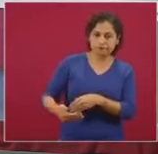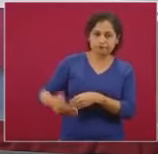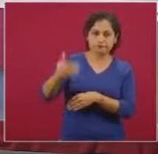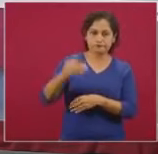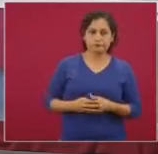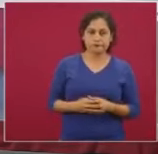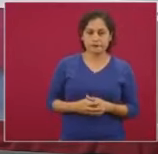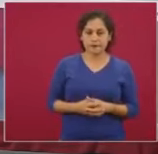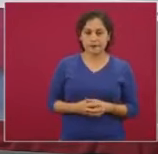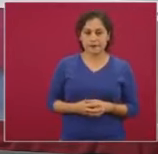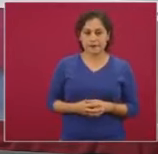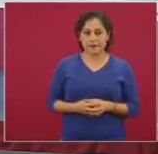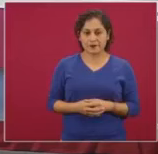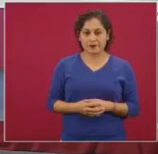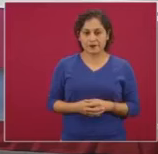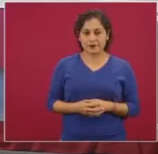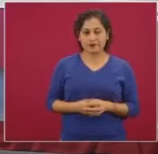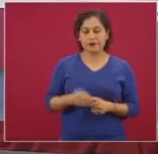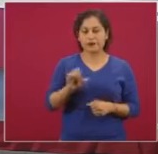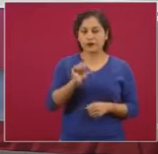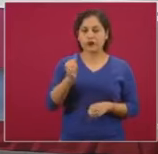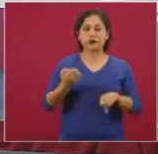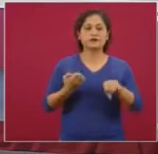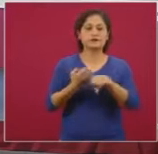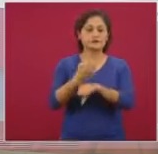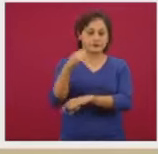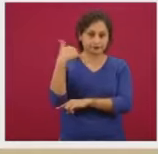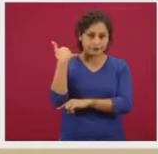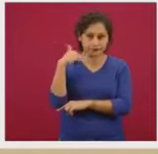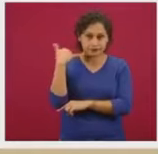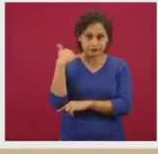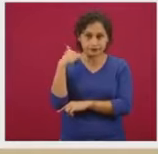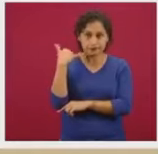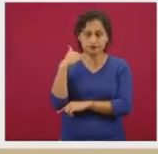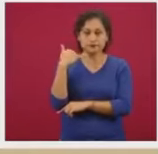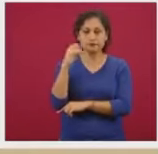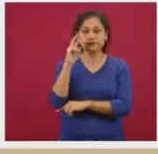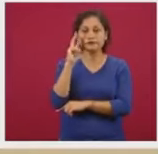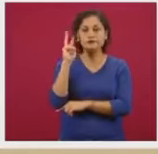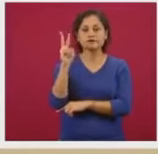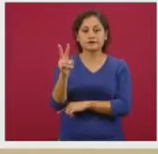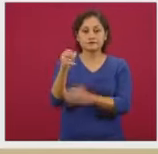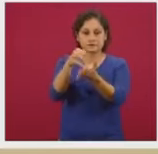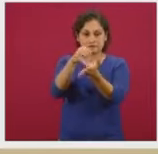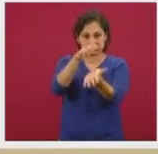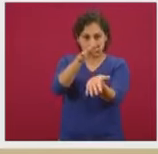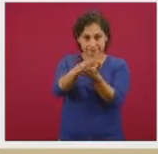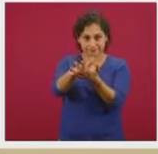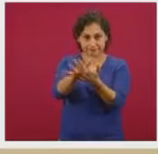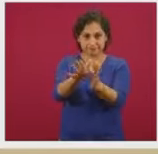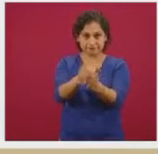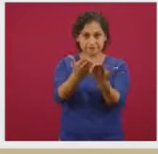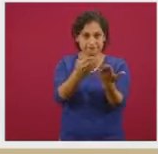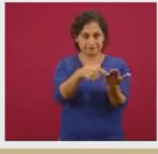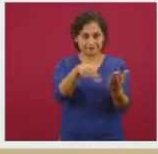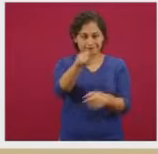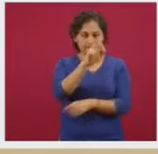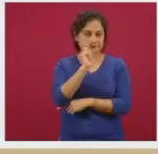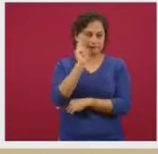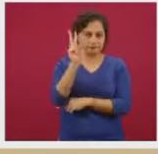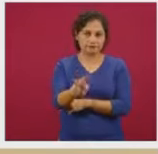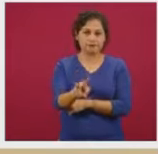siguiente. El estado de Yucatán, van a ver también en el boletín No lo noté en otros, pero